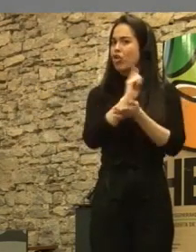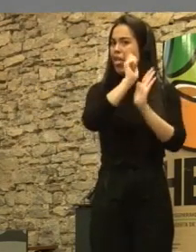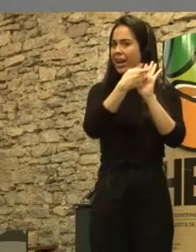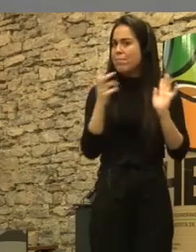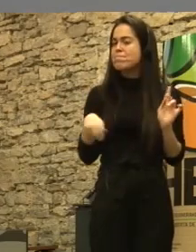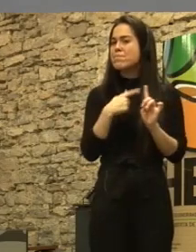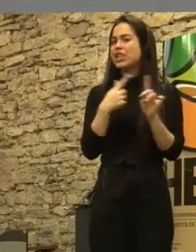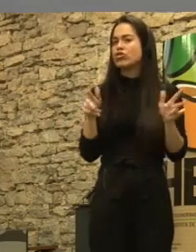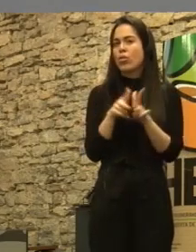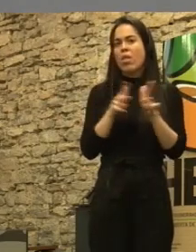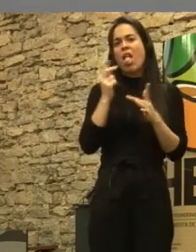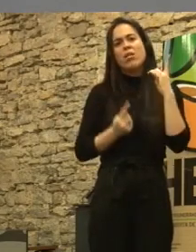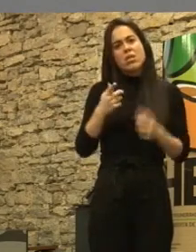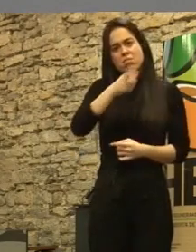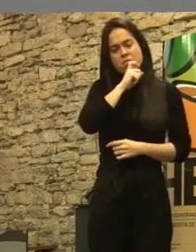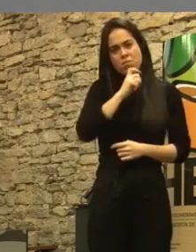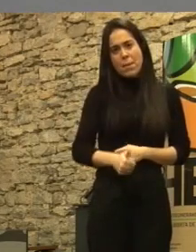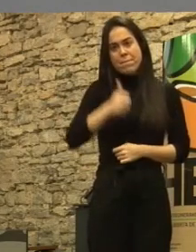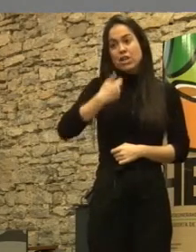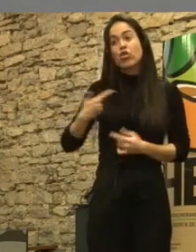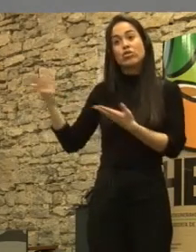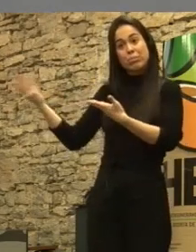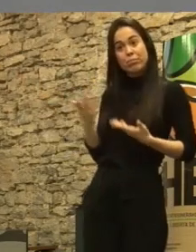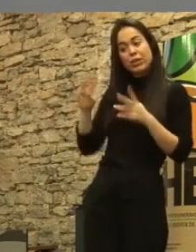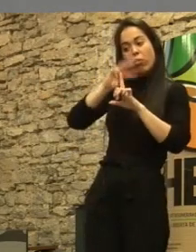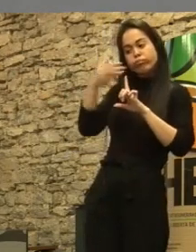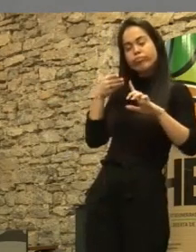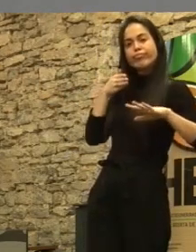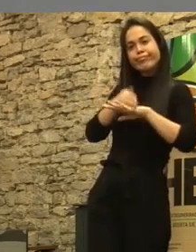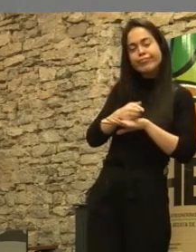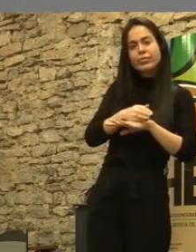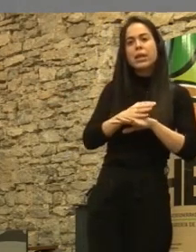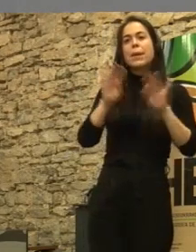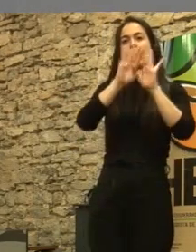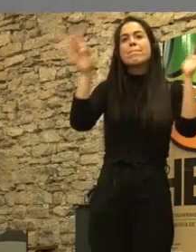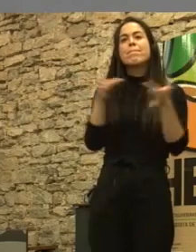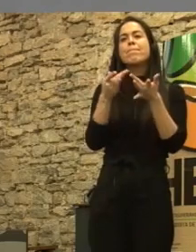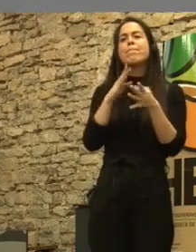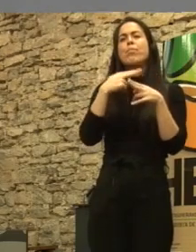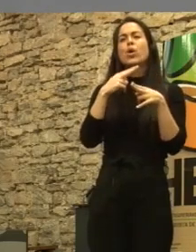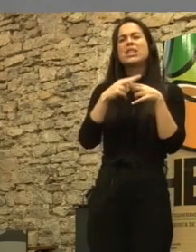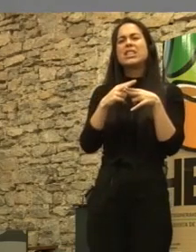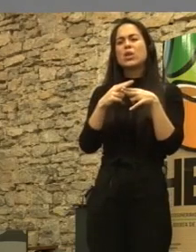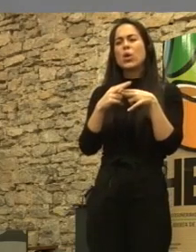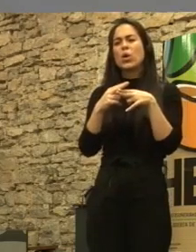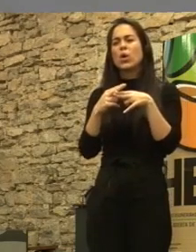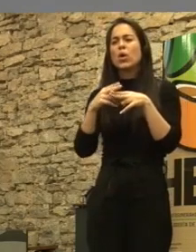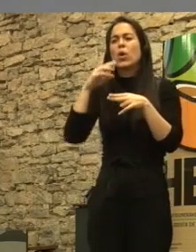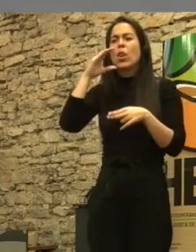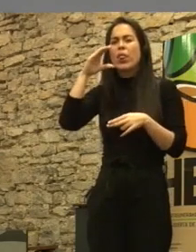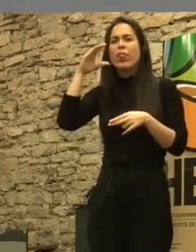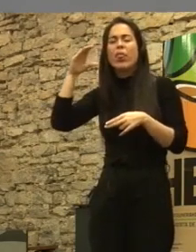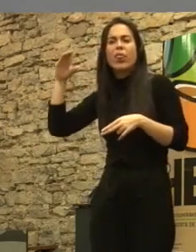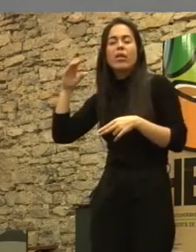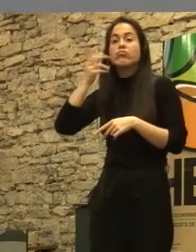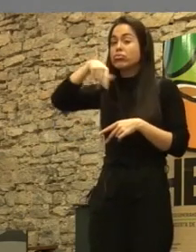pues, puede ser más complicado hacer cosas, ¿no? Os invito a mirar la web, está todavía online, así, politico.cc, y sobre todo os invito a que exploréis esto y a que os inventéis cosas.